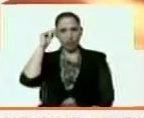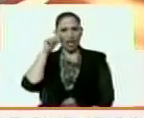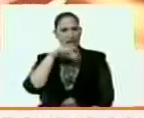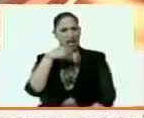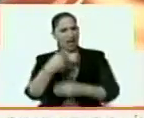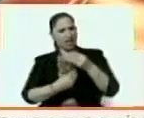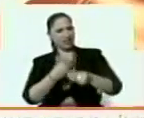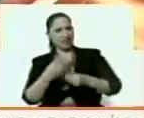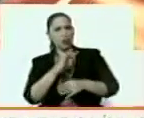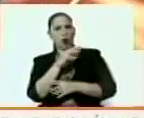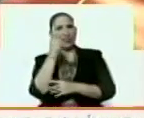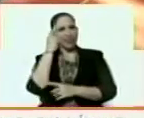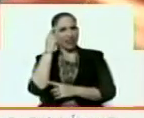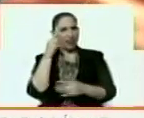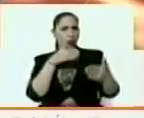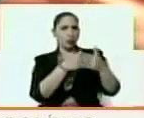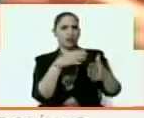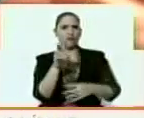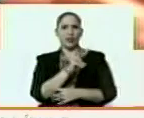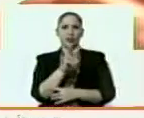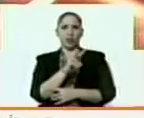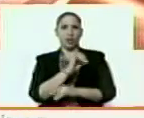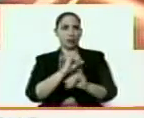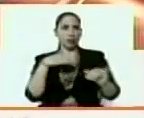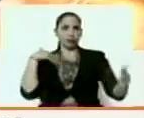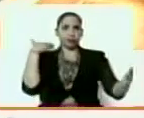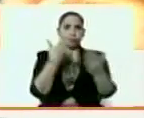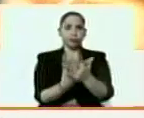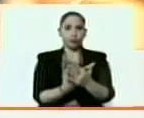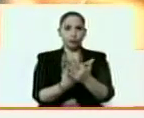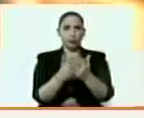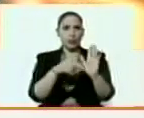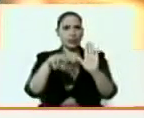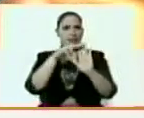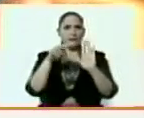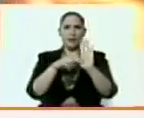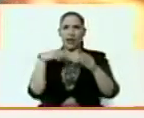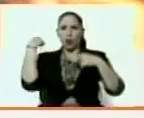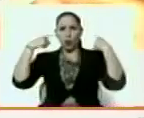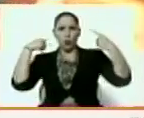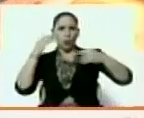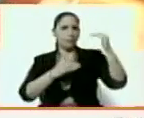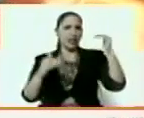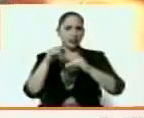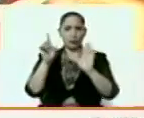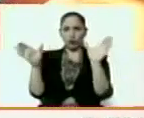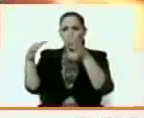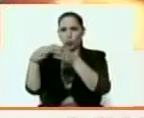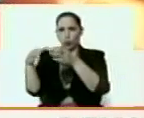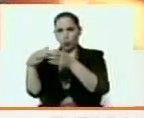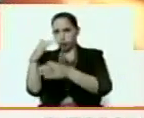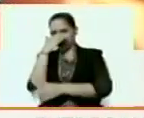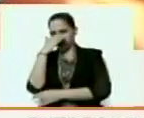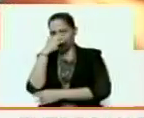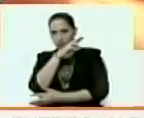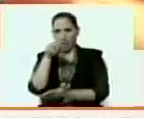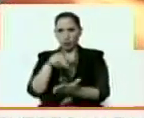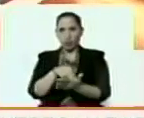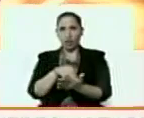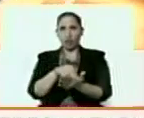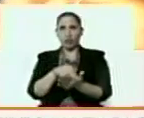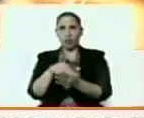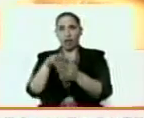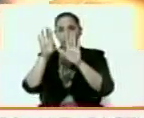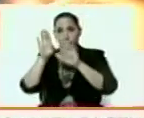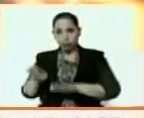una cuarentena contra Venezuela. Ya hemos llegado a los niveles de locura máxima. Y este grupo, este pandillaje nacional, que está al